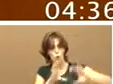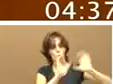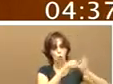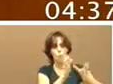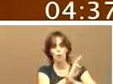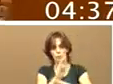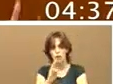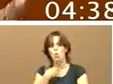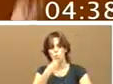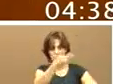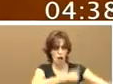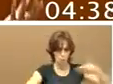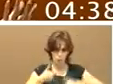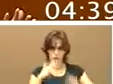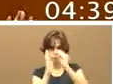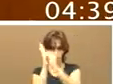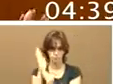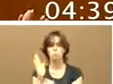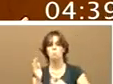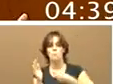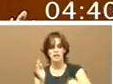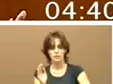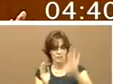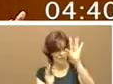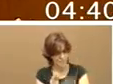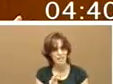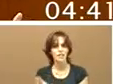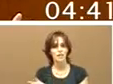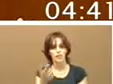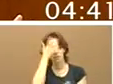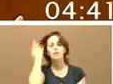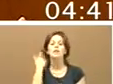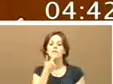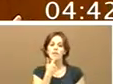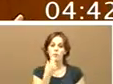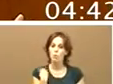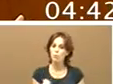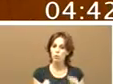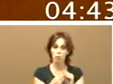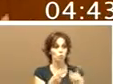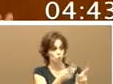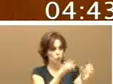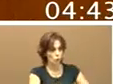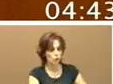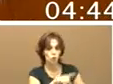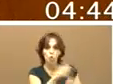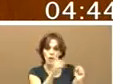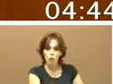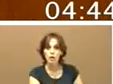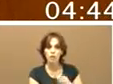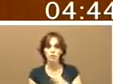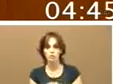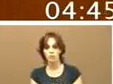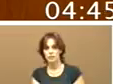pueden aportar claro que sí pero si es lo que yo le he dicho estamos diciendo entonces lo mismo ¿no señor Martín? ¿está usted de acuerdo entonces? ¿estaría usted de acuerdo